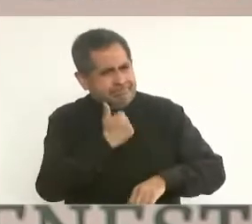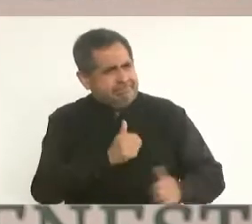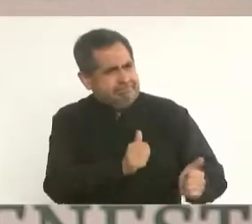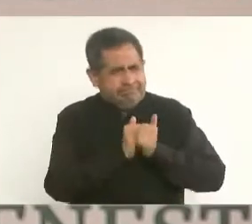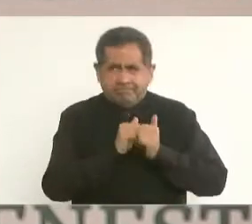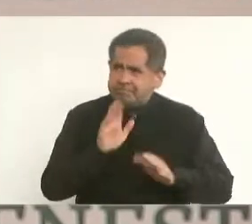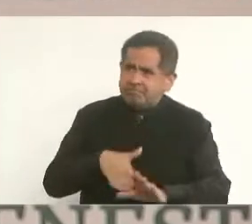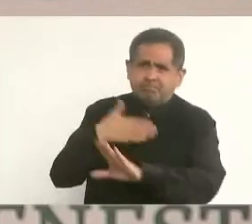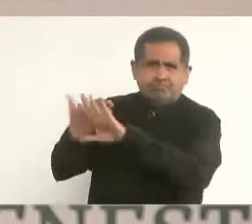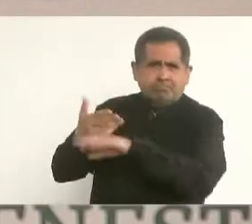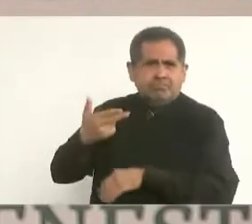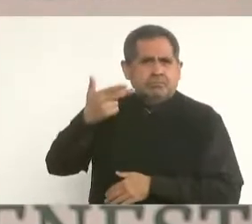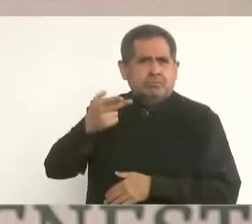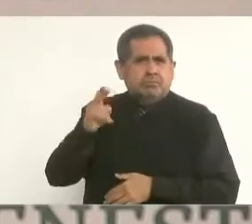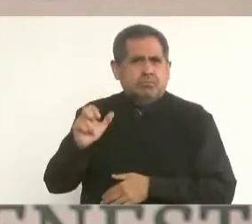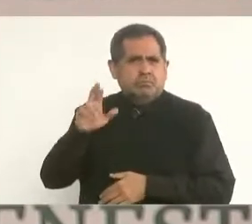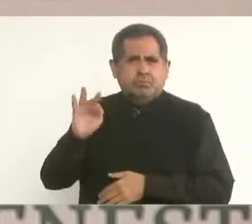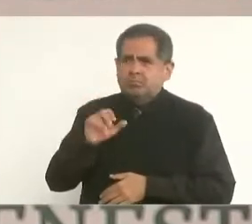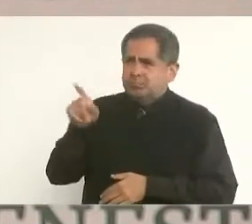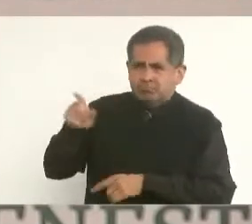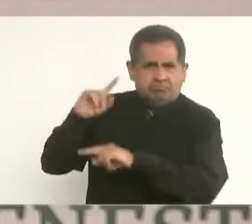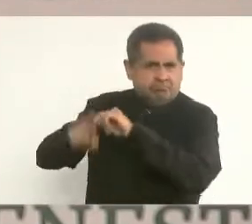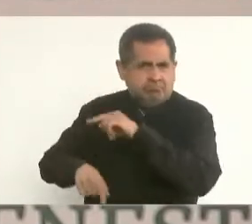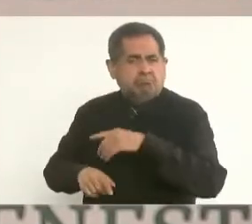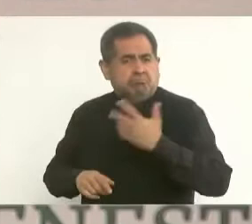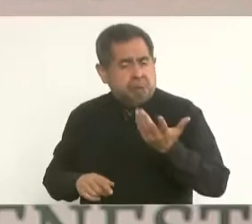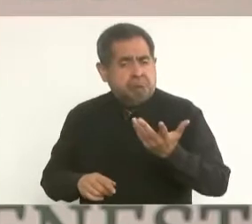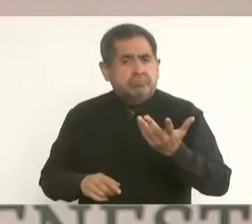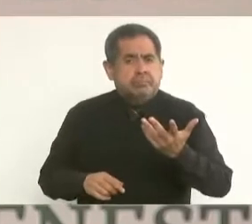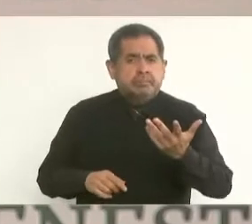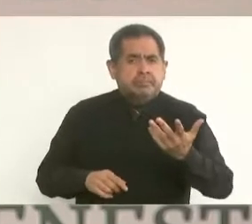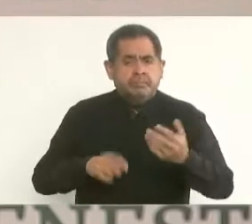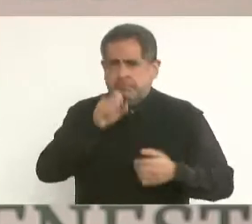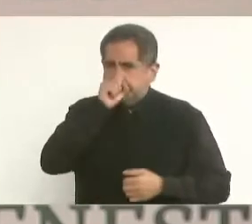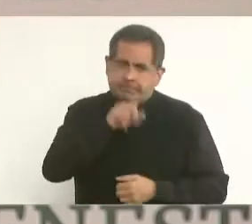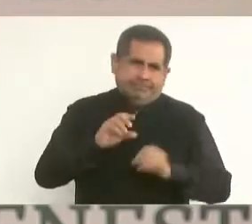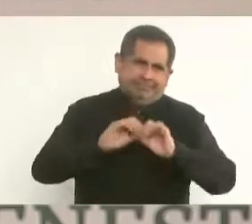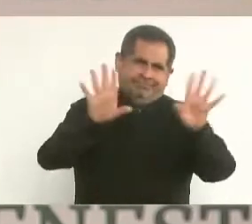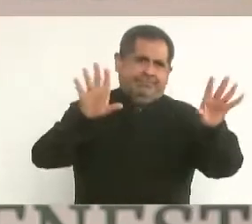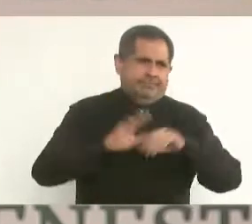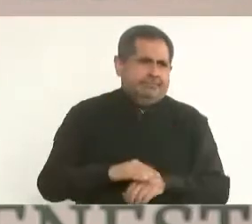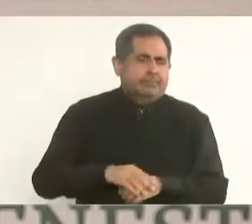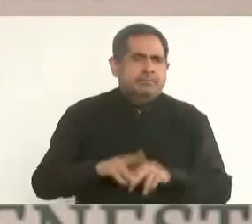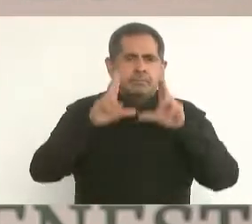de Huerta, y desde luego Emiliano Zapata